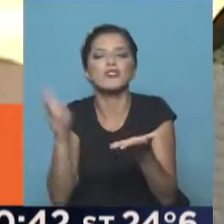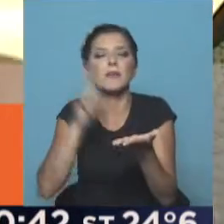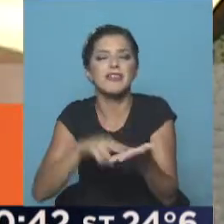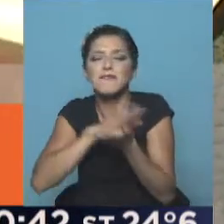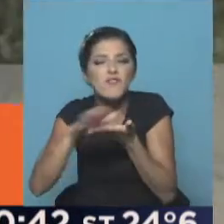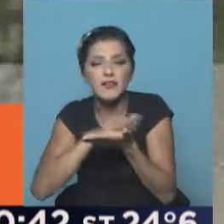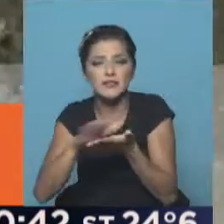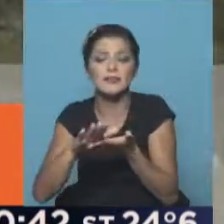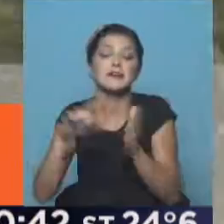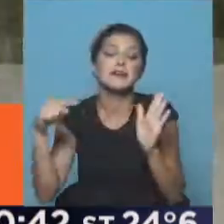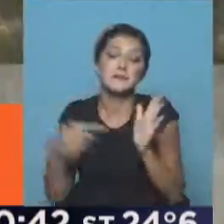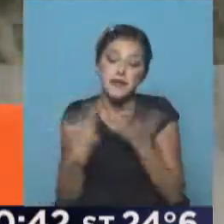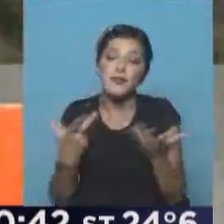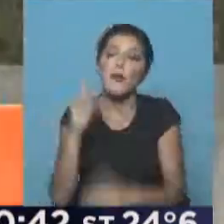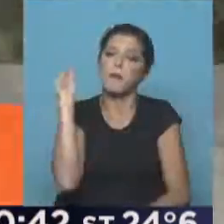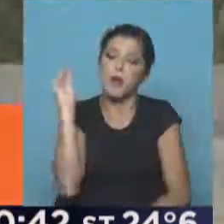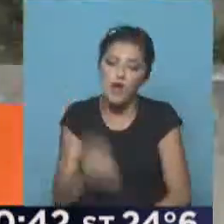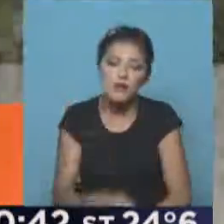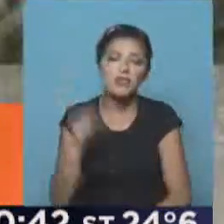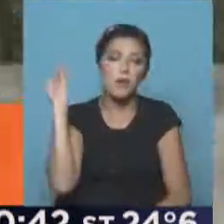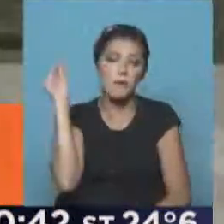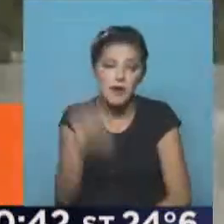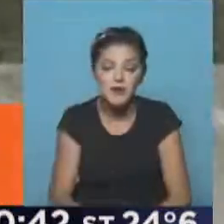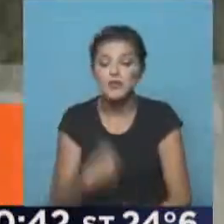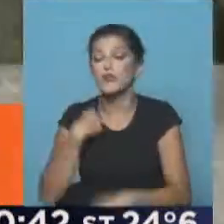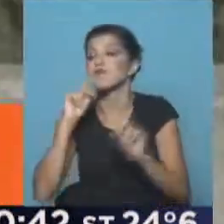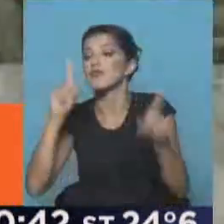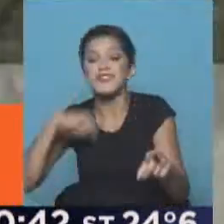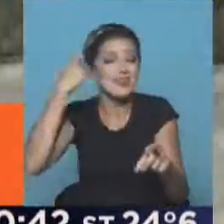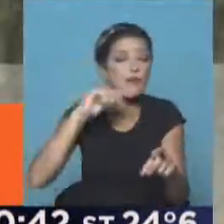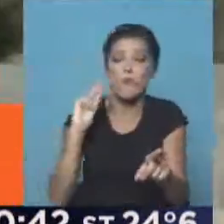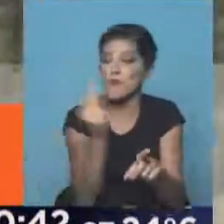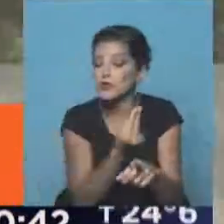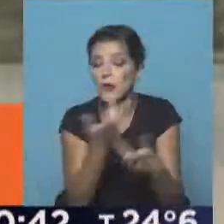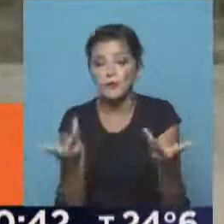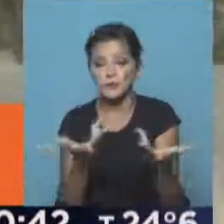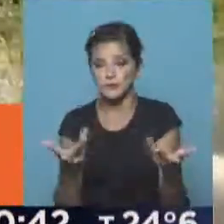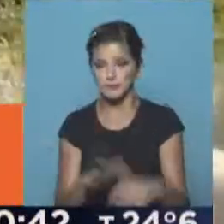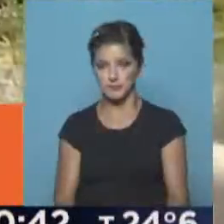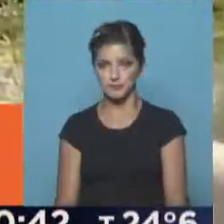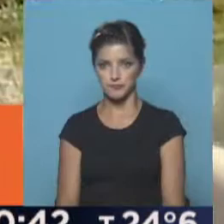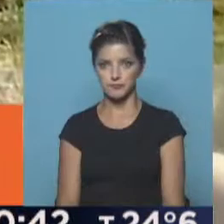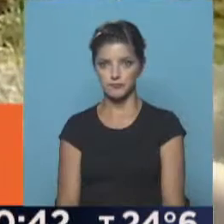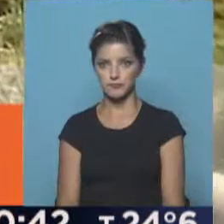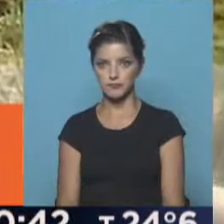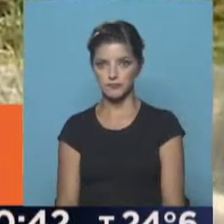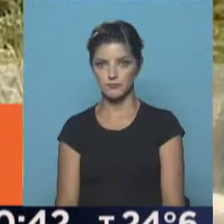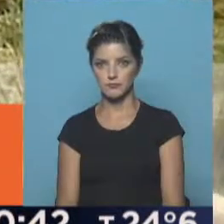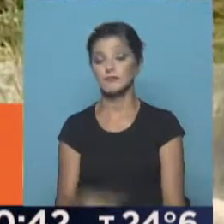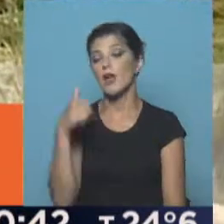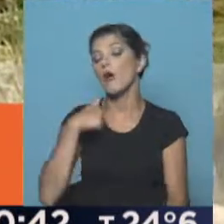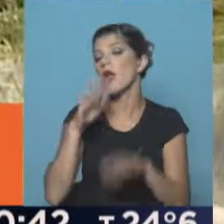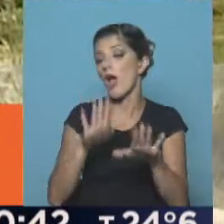que... Son pérdidas, no se sabe si se han muerto animales, no se han muerto animales, no se sabe. Ahora esperar que llueva